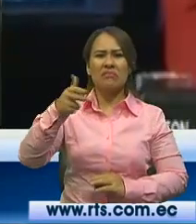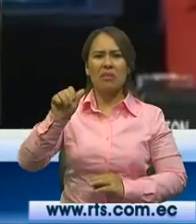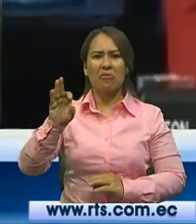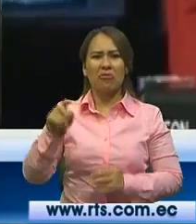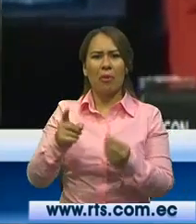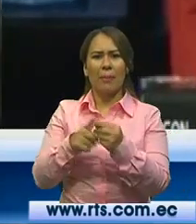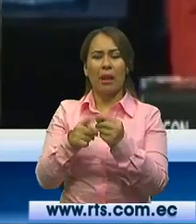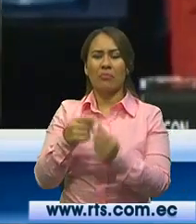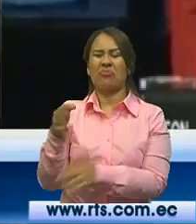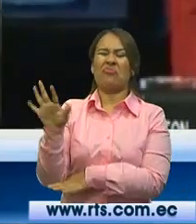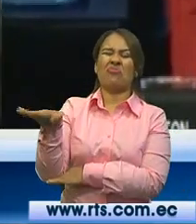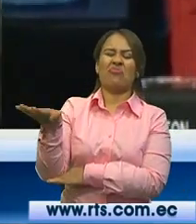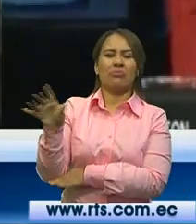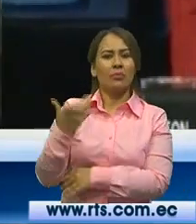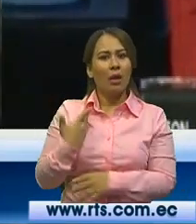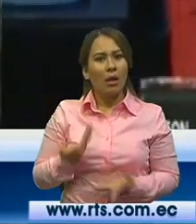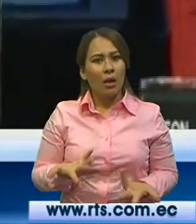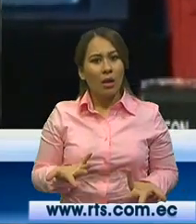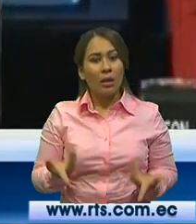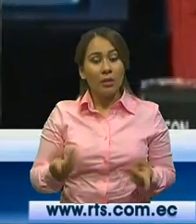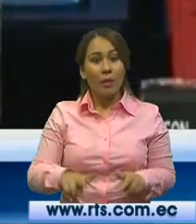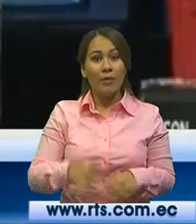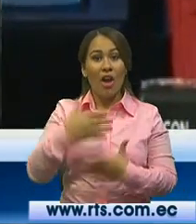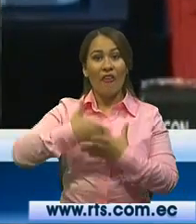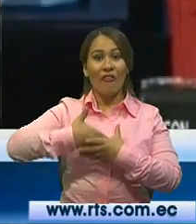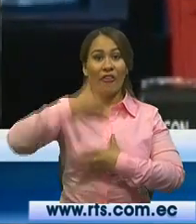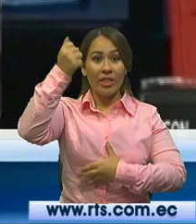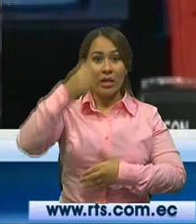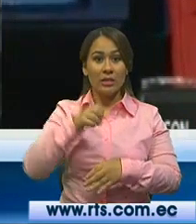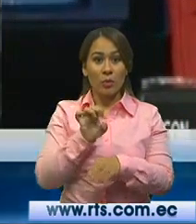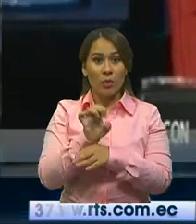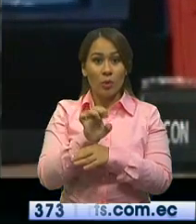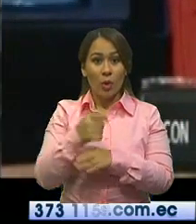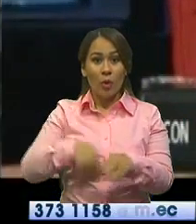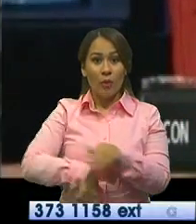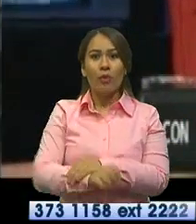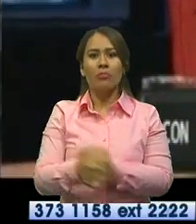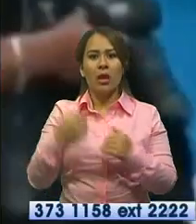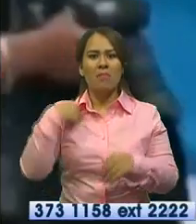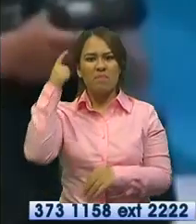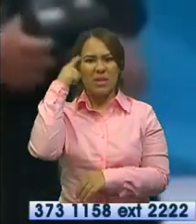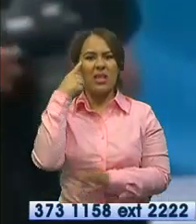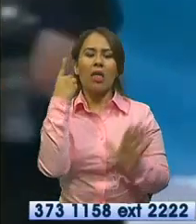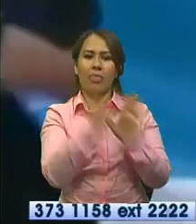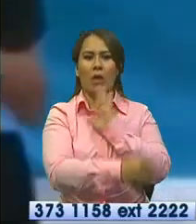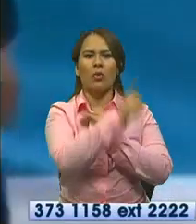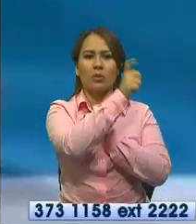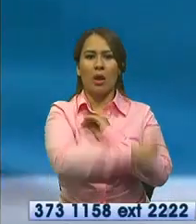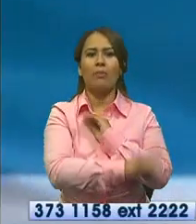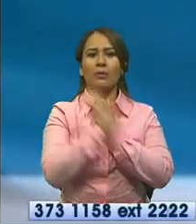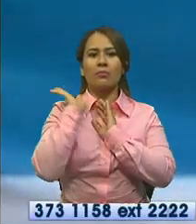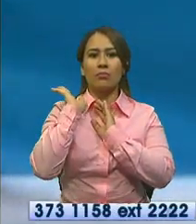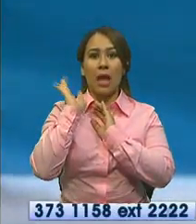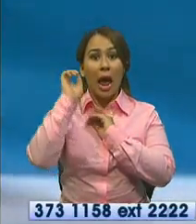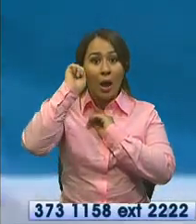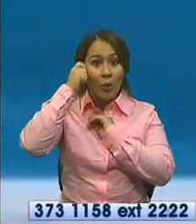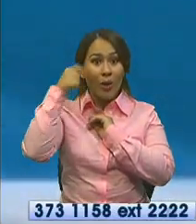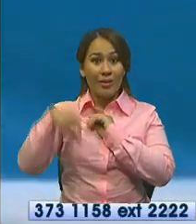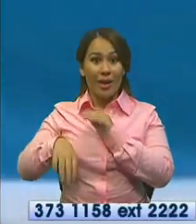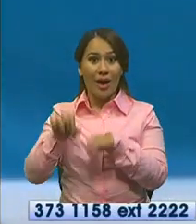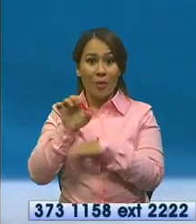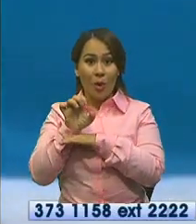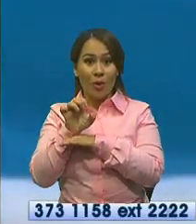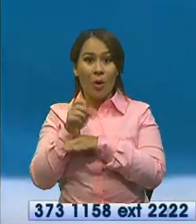ha trascendido que la Federación Ecuatoriana de Fútbol viene analizando demandar a Butters. Recordemos que la Cancillería de Ecuador